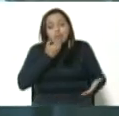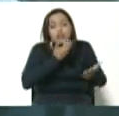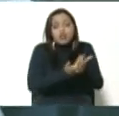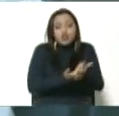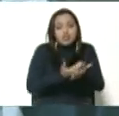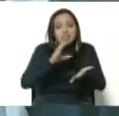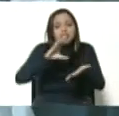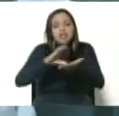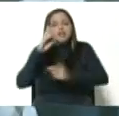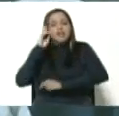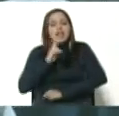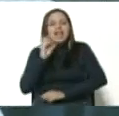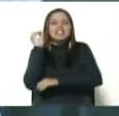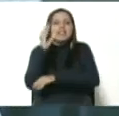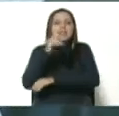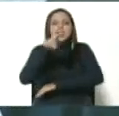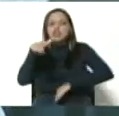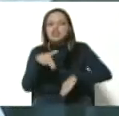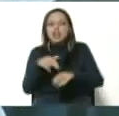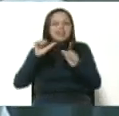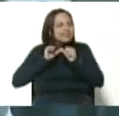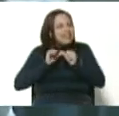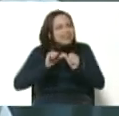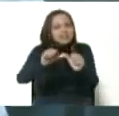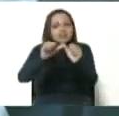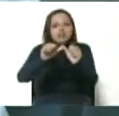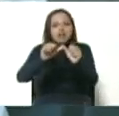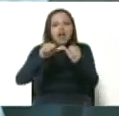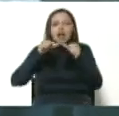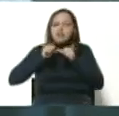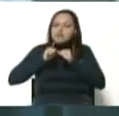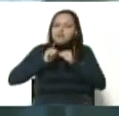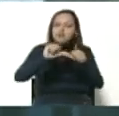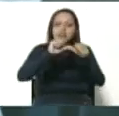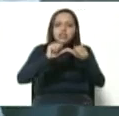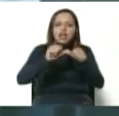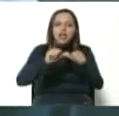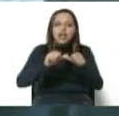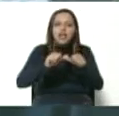que la Asamblea Nacional persevere, continúe